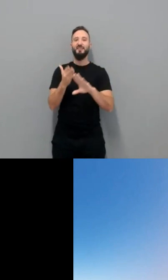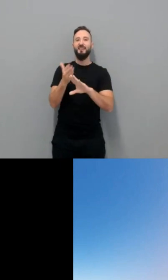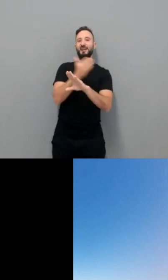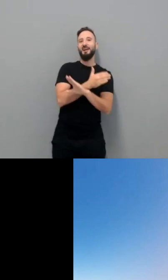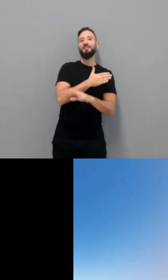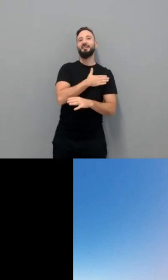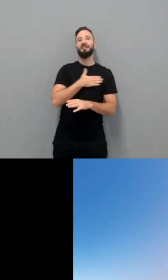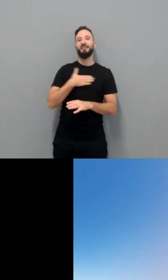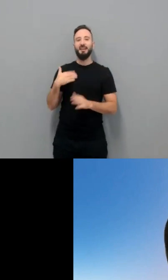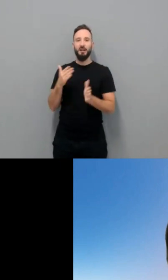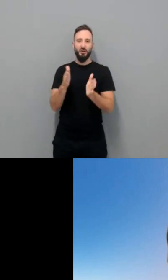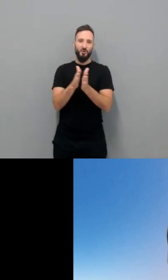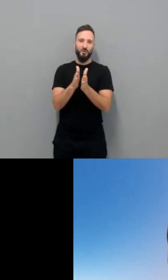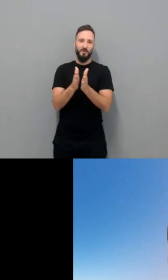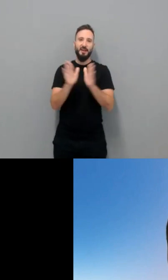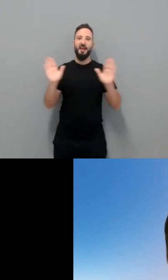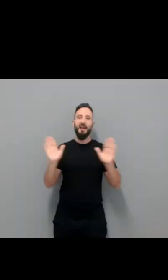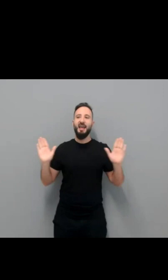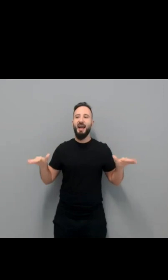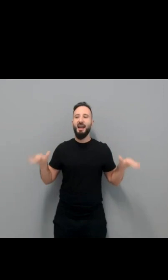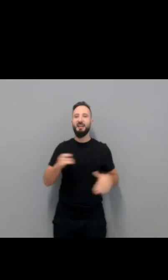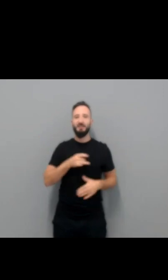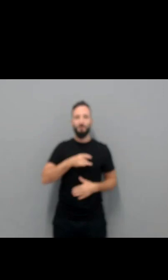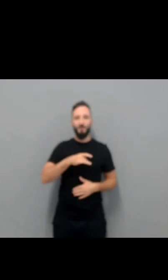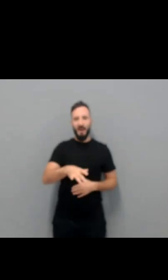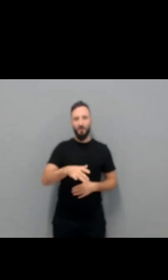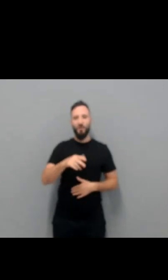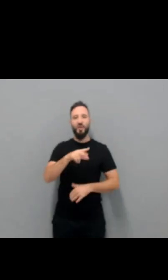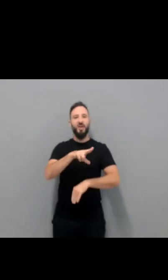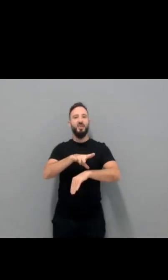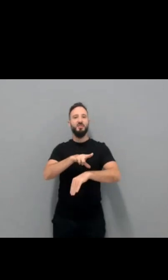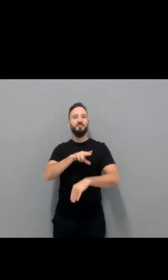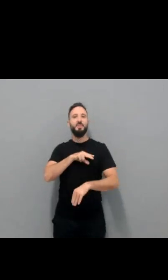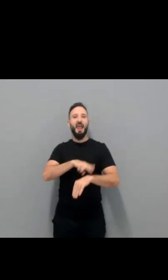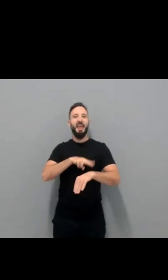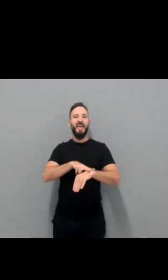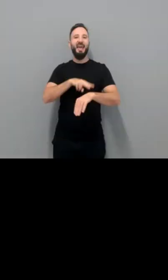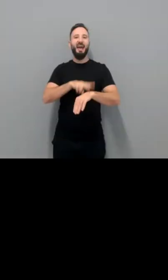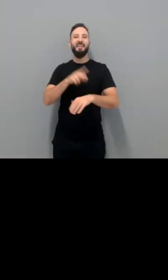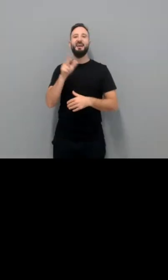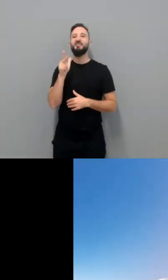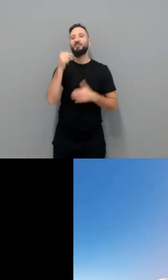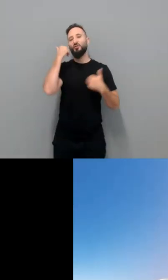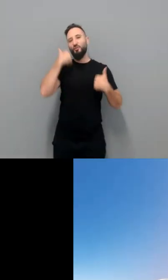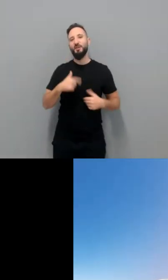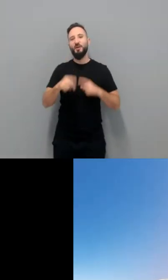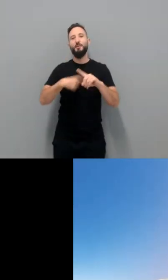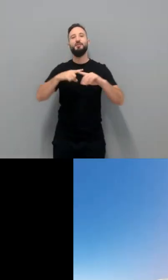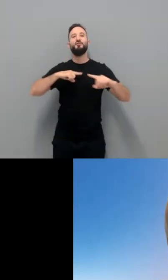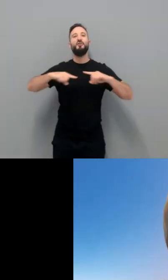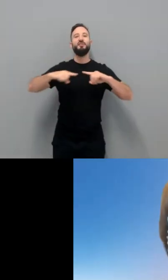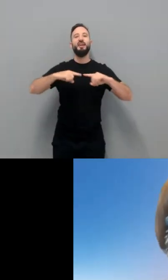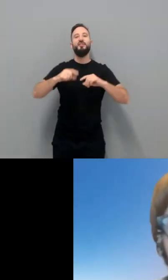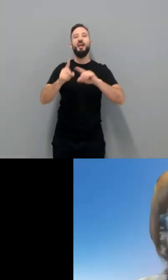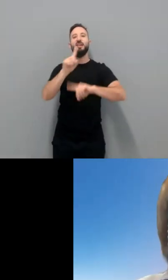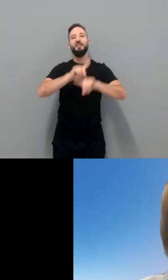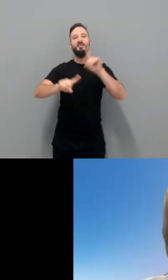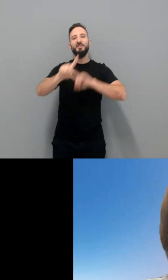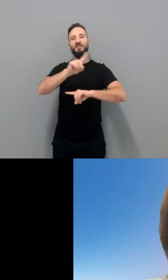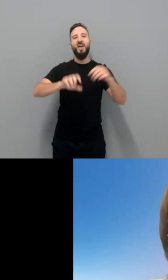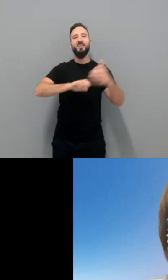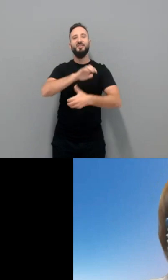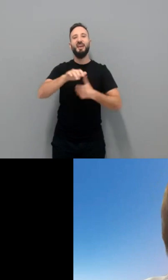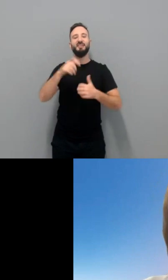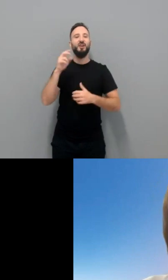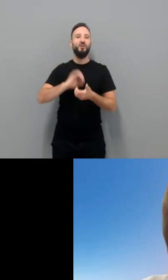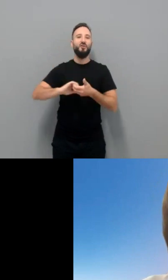dejar con nuestra compañera Ángeles Blanco, delegada de Derechos Humanos y coordinadora de incidencias en la Confederación ASPACE, quien